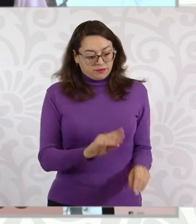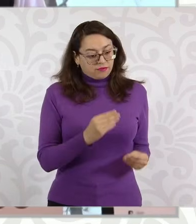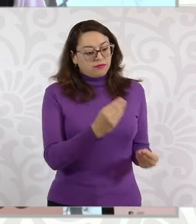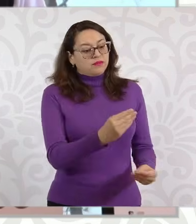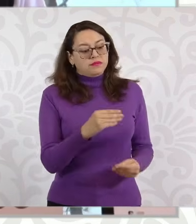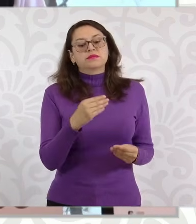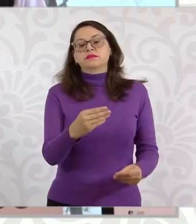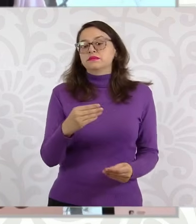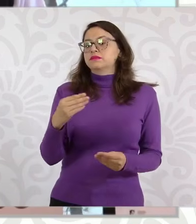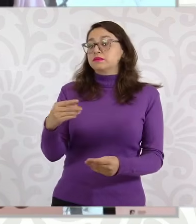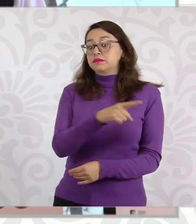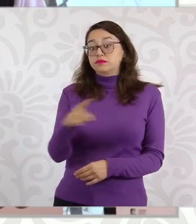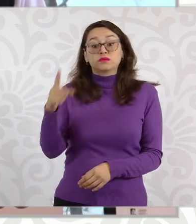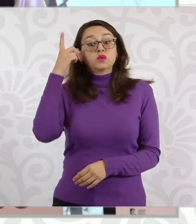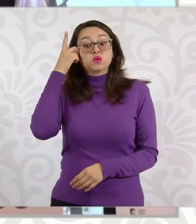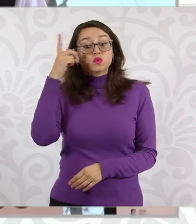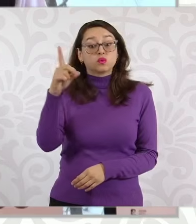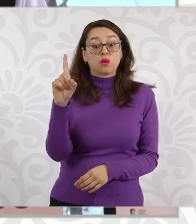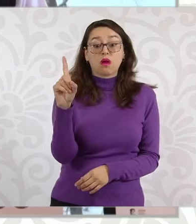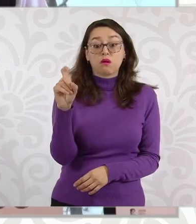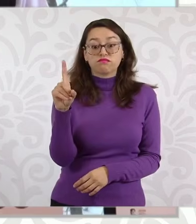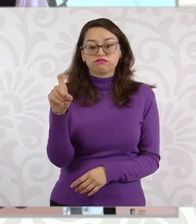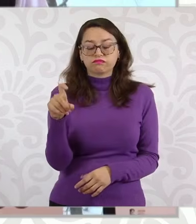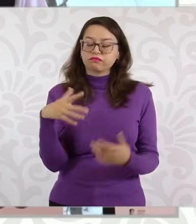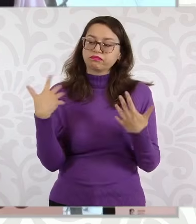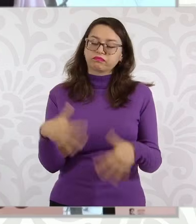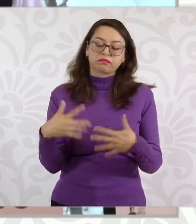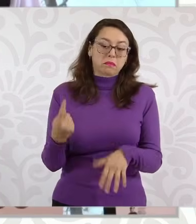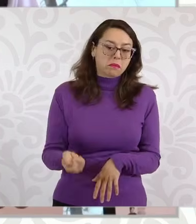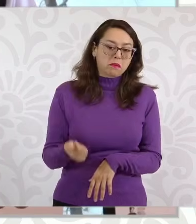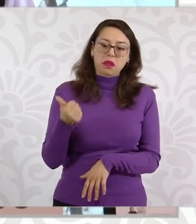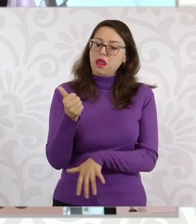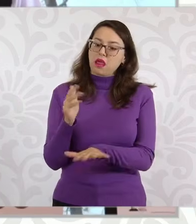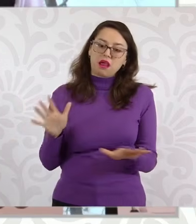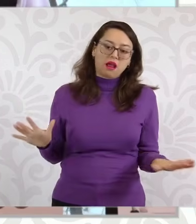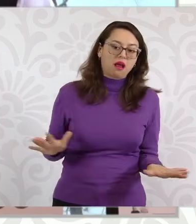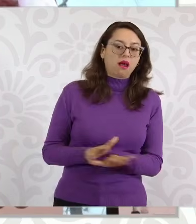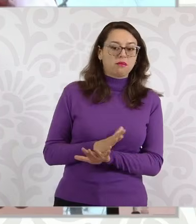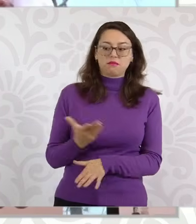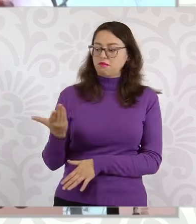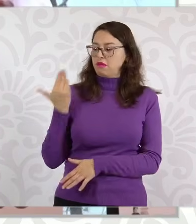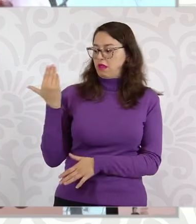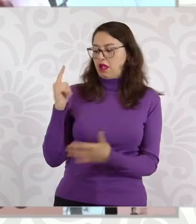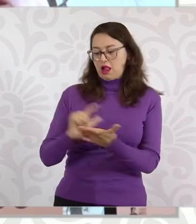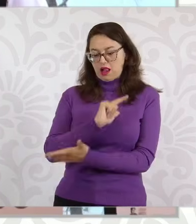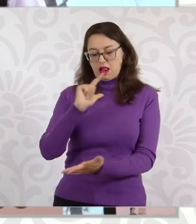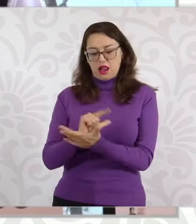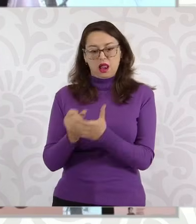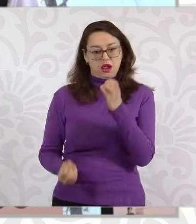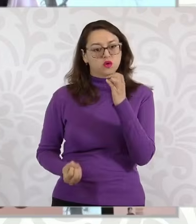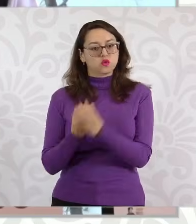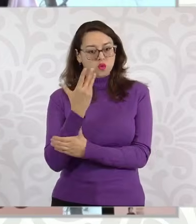conferencia, una de las primeras acciones de cambio estructural derivada de las recientes modificaciones a la Ley de